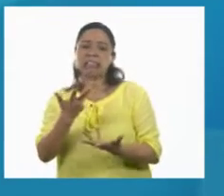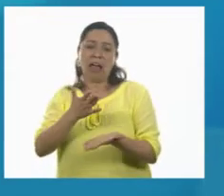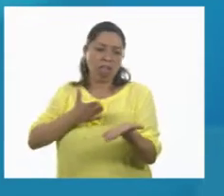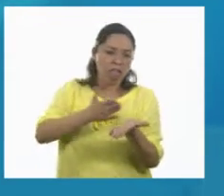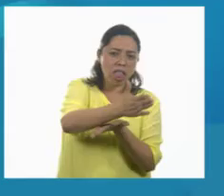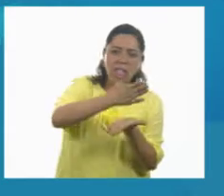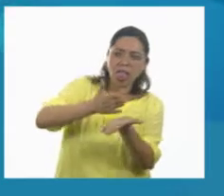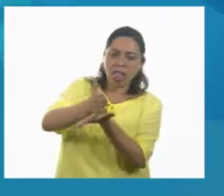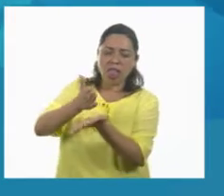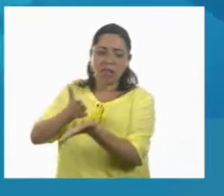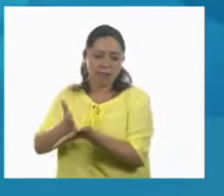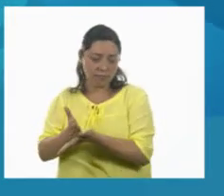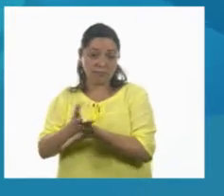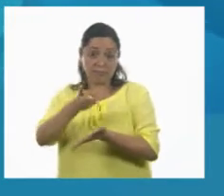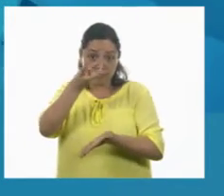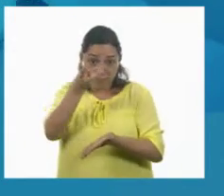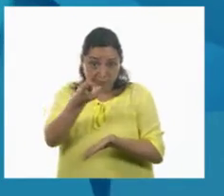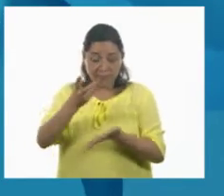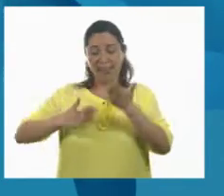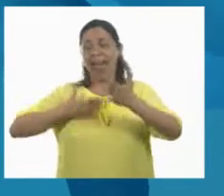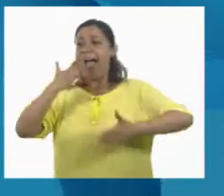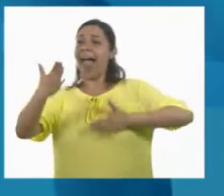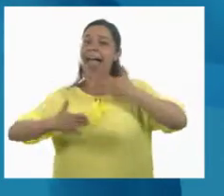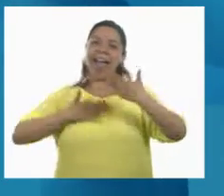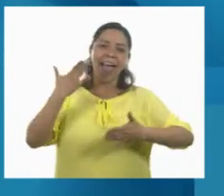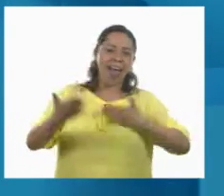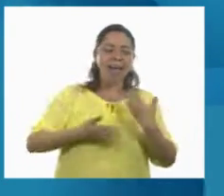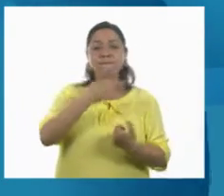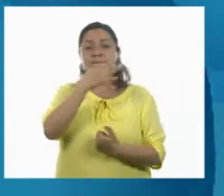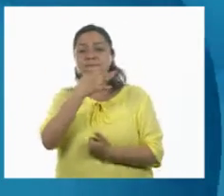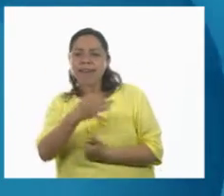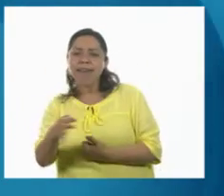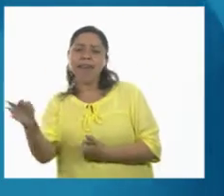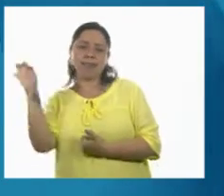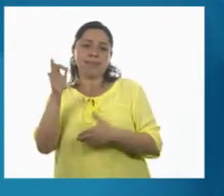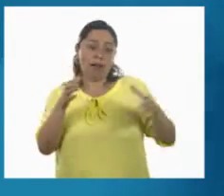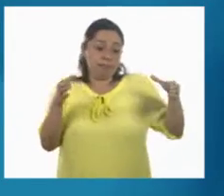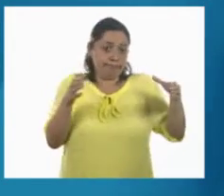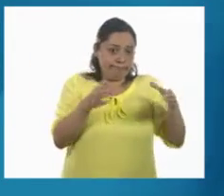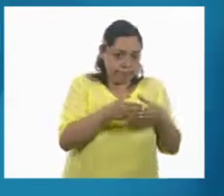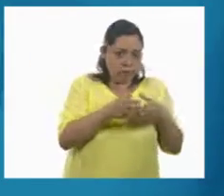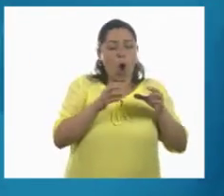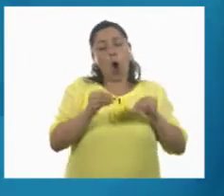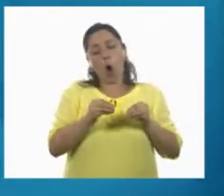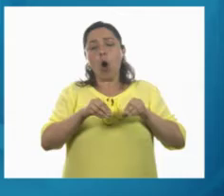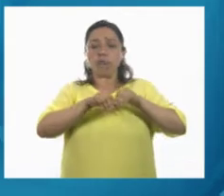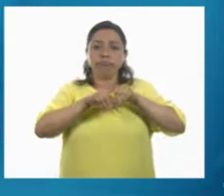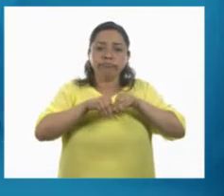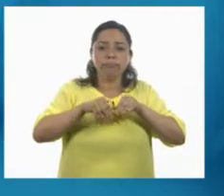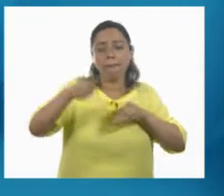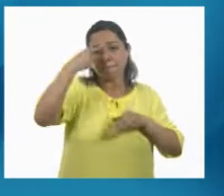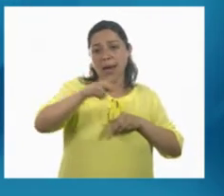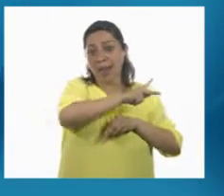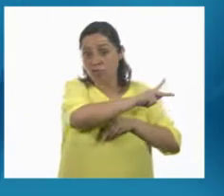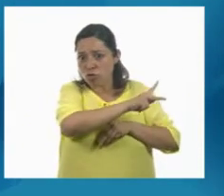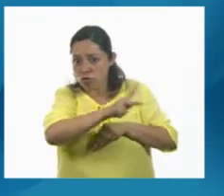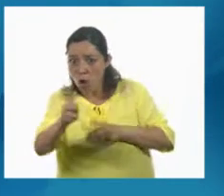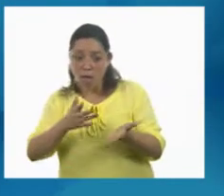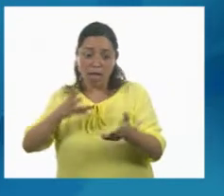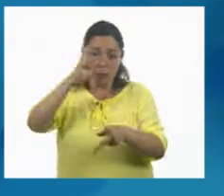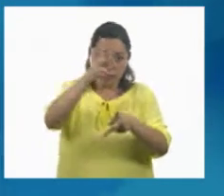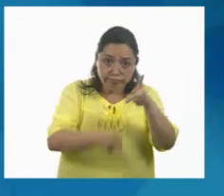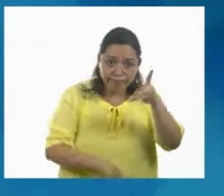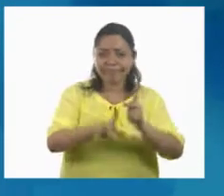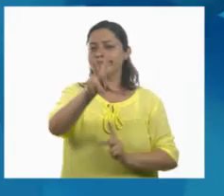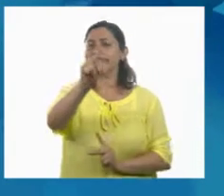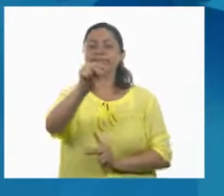no interrumpieron las diversiones y festejos, tanto privados como públicos. La vida era hogareña y